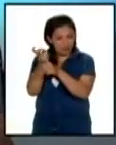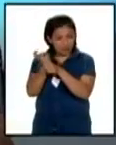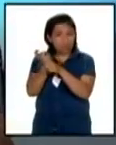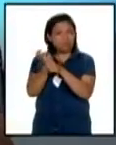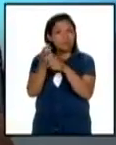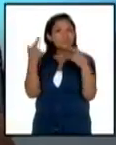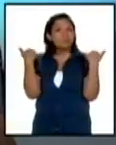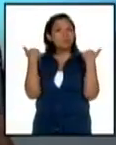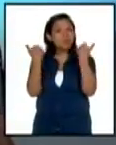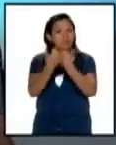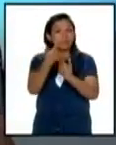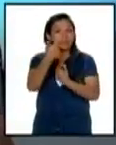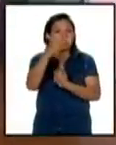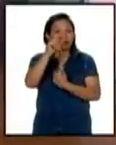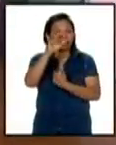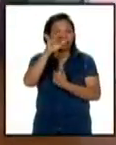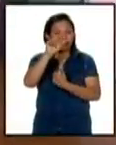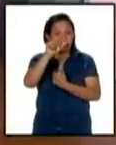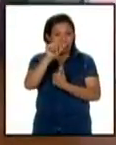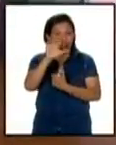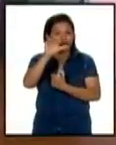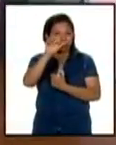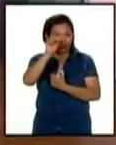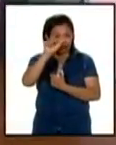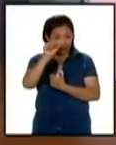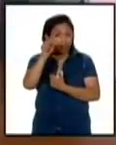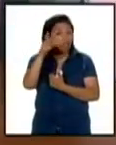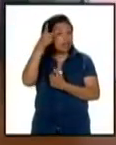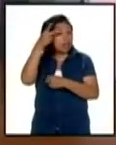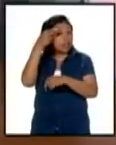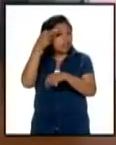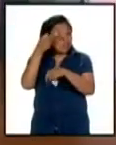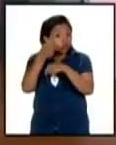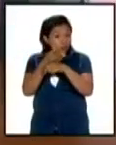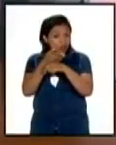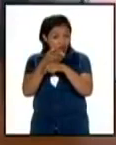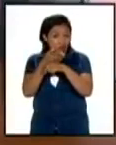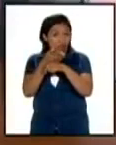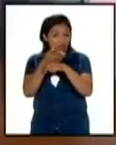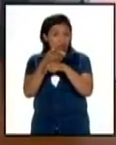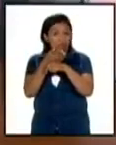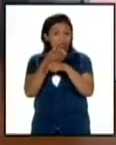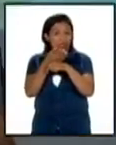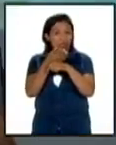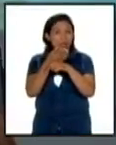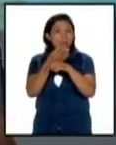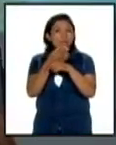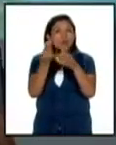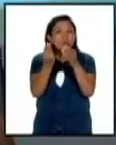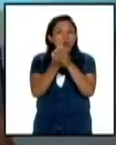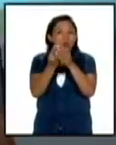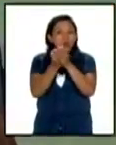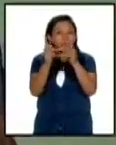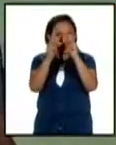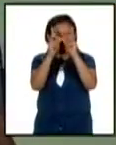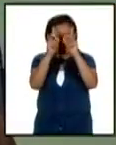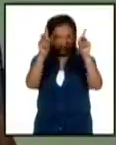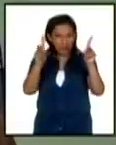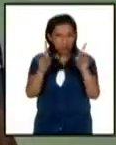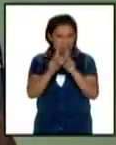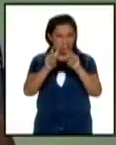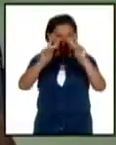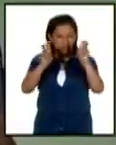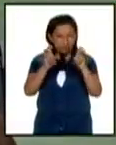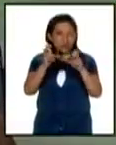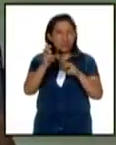la maestra Graciela Casas, que es la directora del posgrado, del diplomado de envejecimiento exitoso, ni